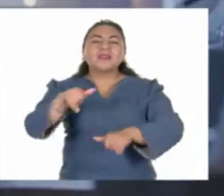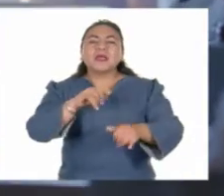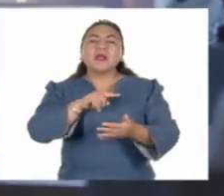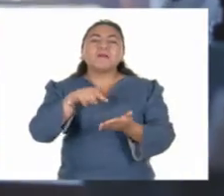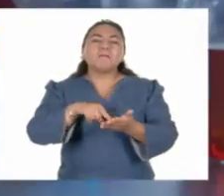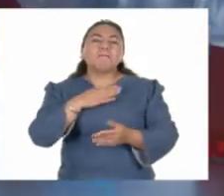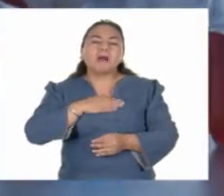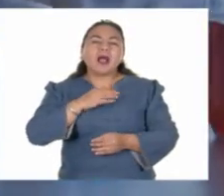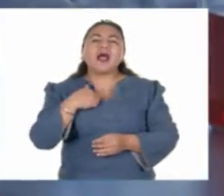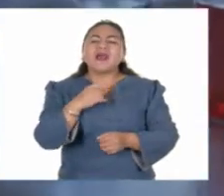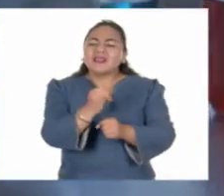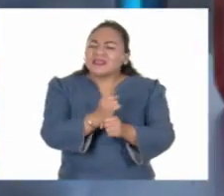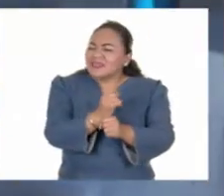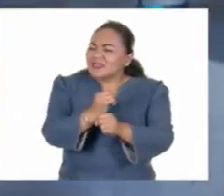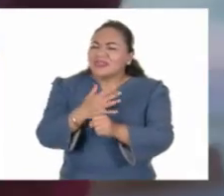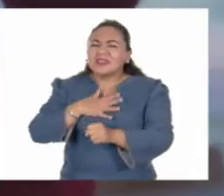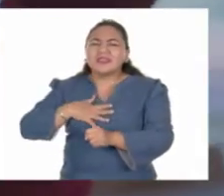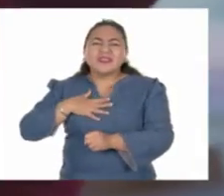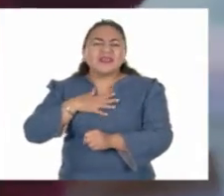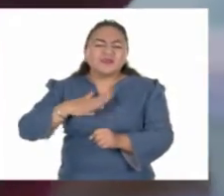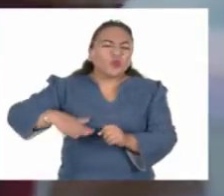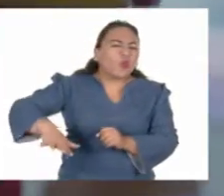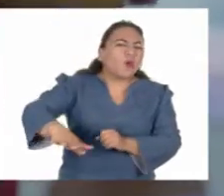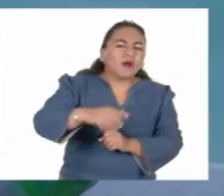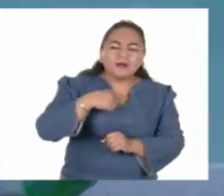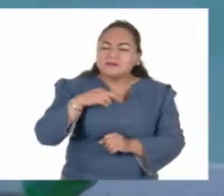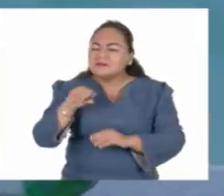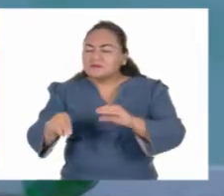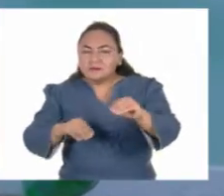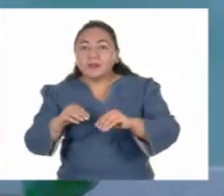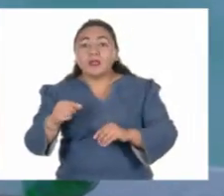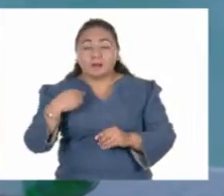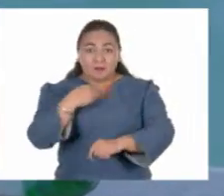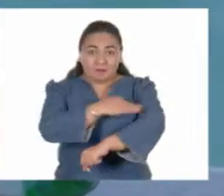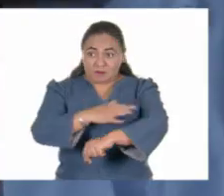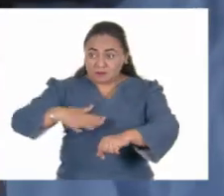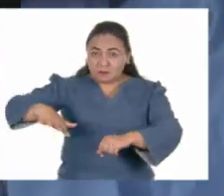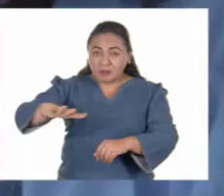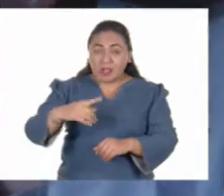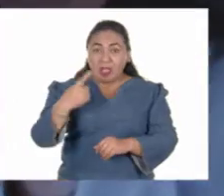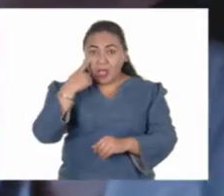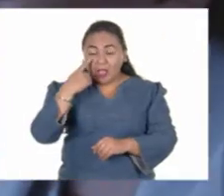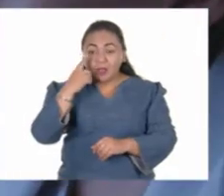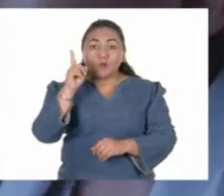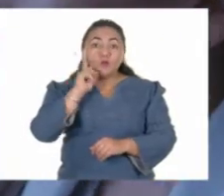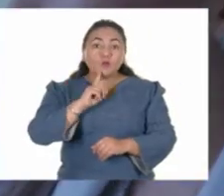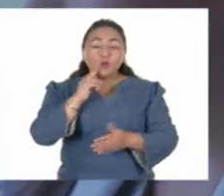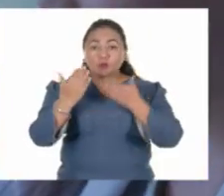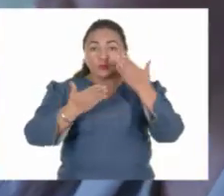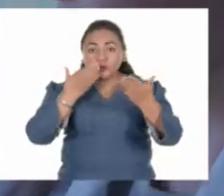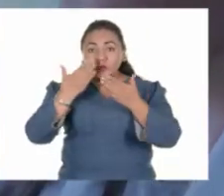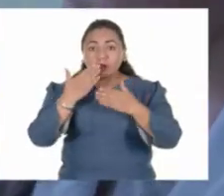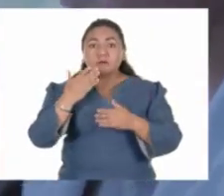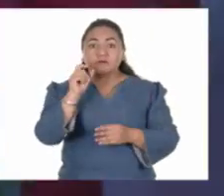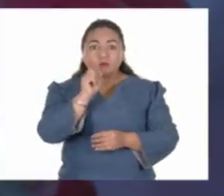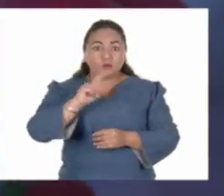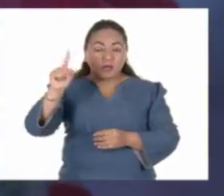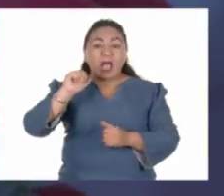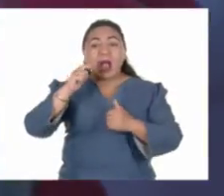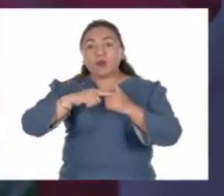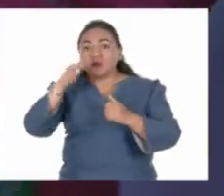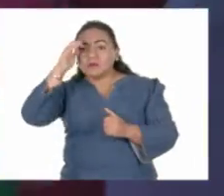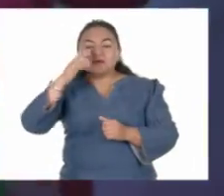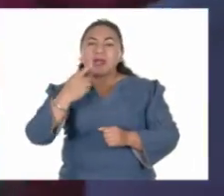y explorando todo lo que me encontraba a mi paso. En mi familia no era tan común que alguna mujer estudiara profesionalmente